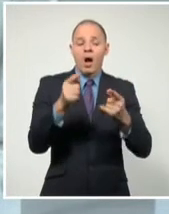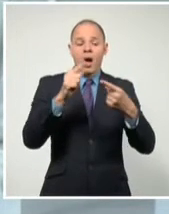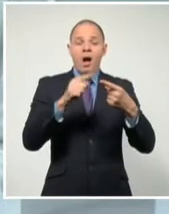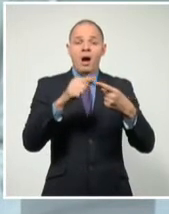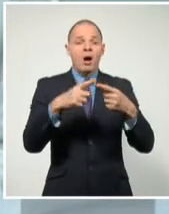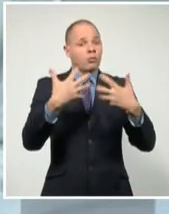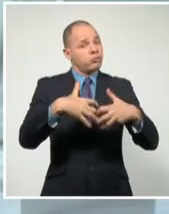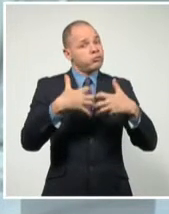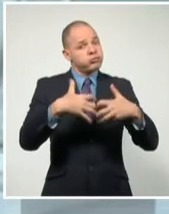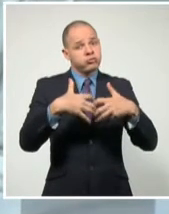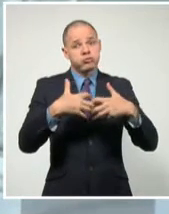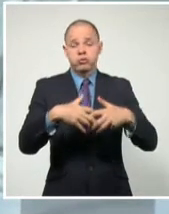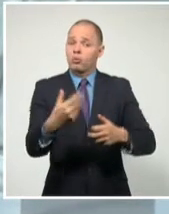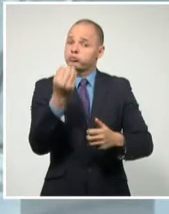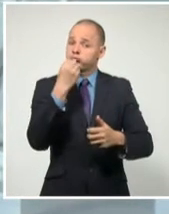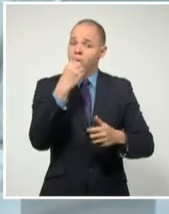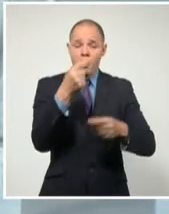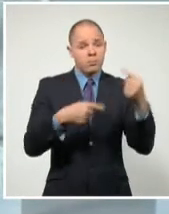alimentos.